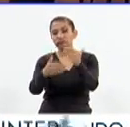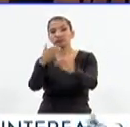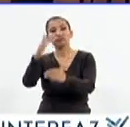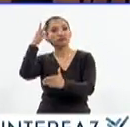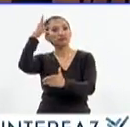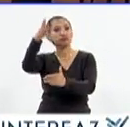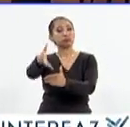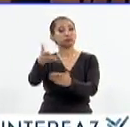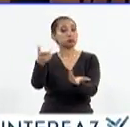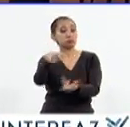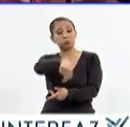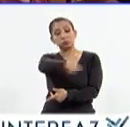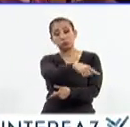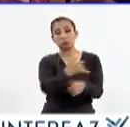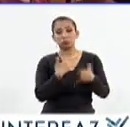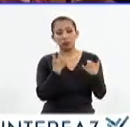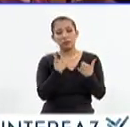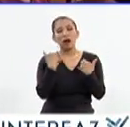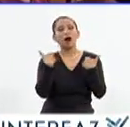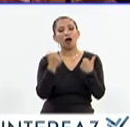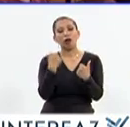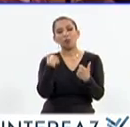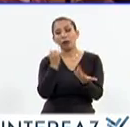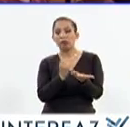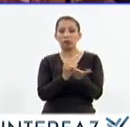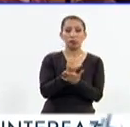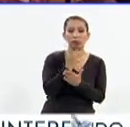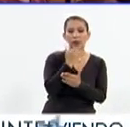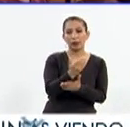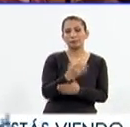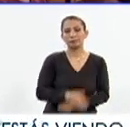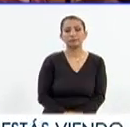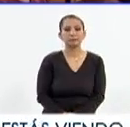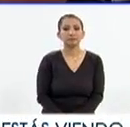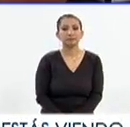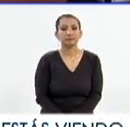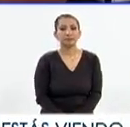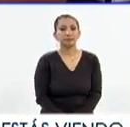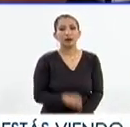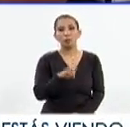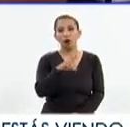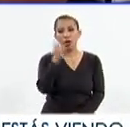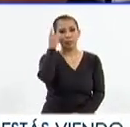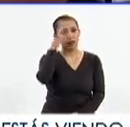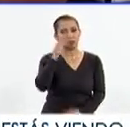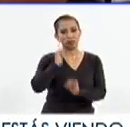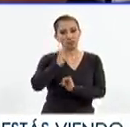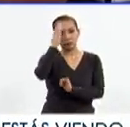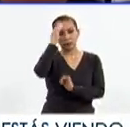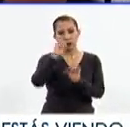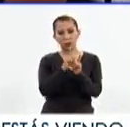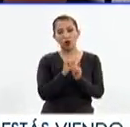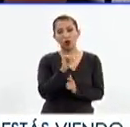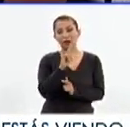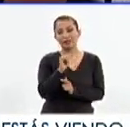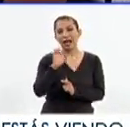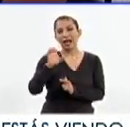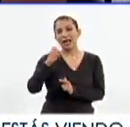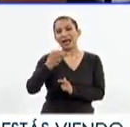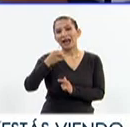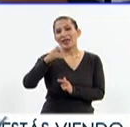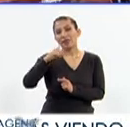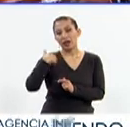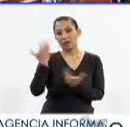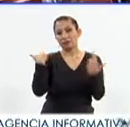que después, en el futuro, puedan comprender y puedan tomar las mejores decisiones posibles. Mora es director titular de la Orquesta Sinfónica de Heredia